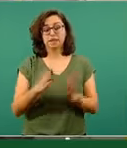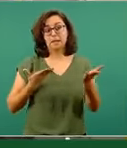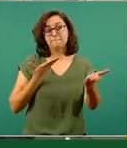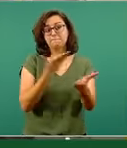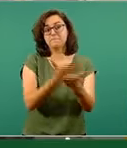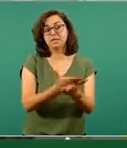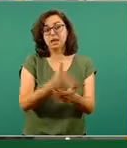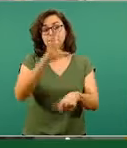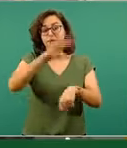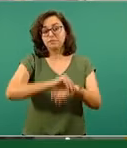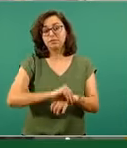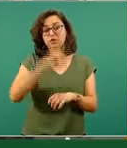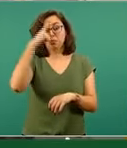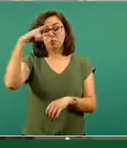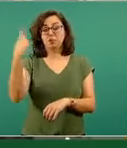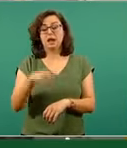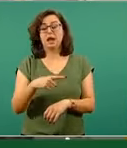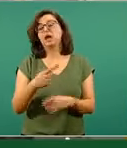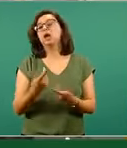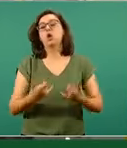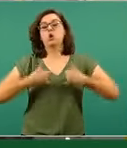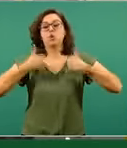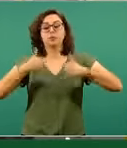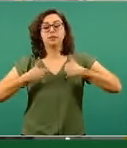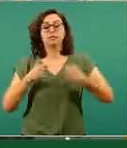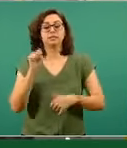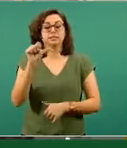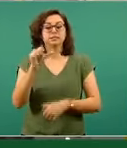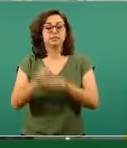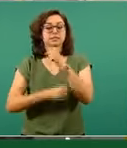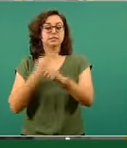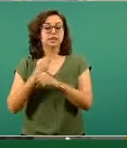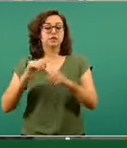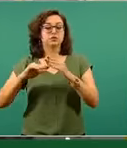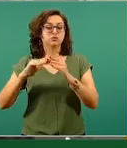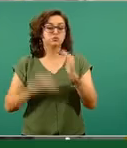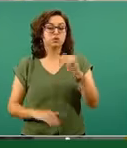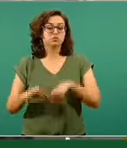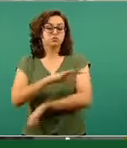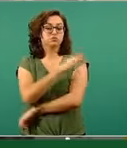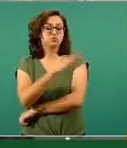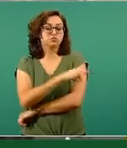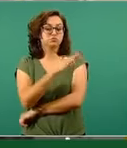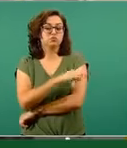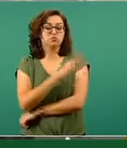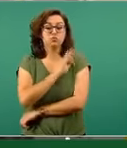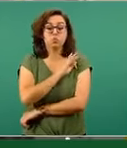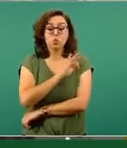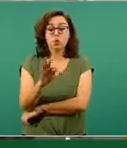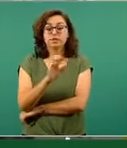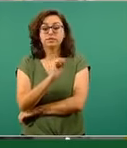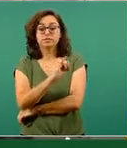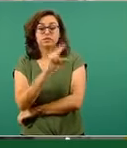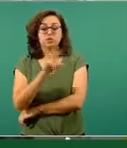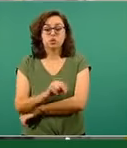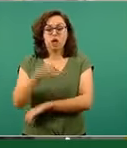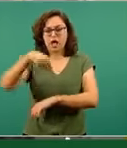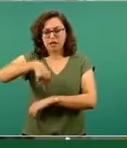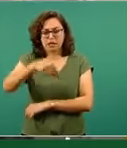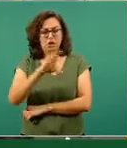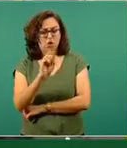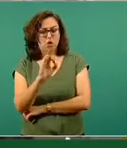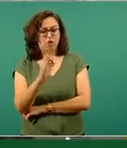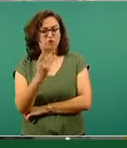Cofepris ya recibió el expediente o en qué proceso, cómo se encuentra el proceso y también si en caso de aprobarse tienen